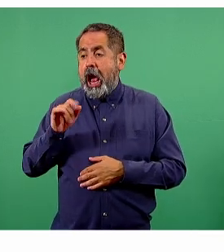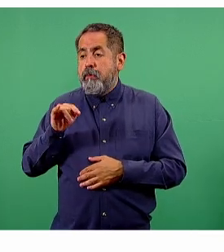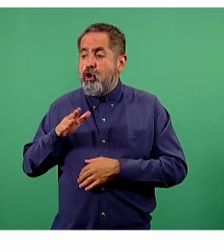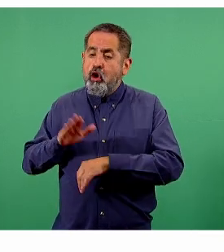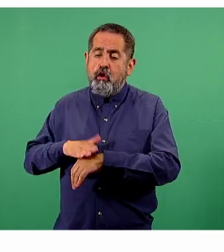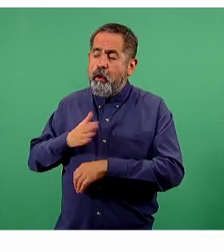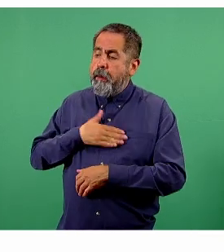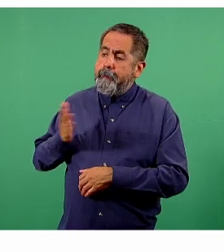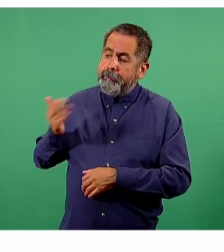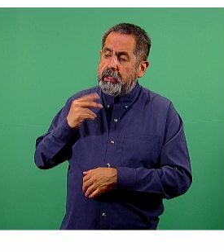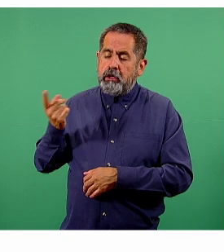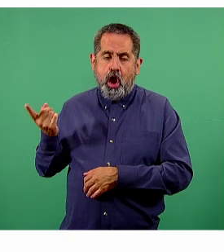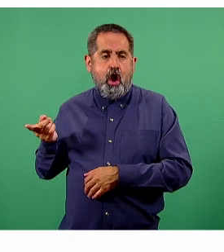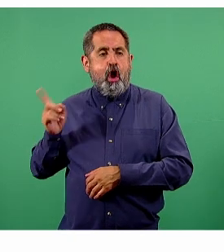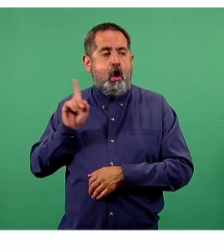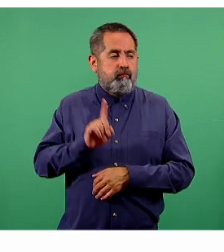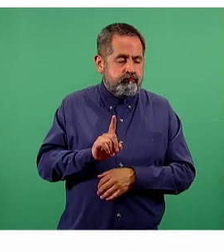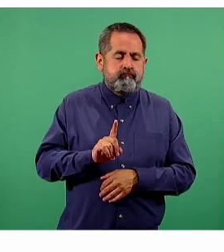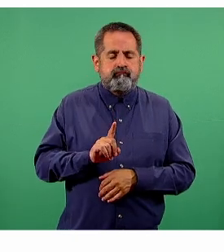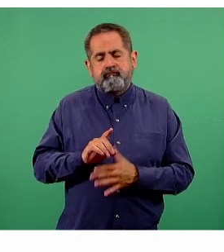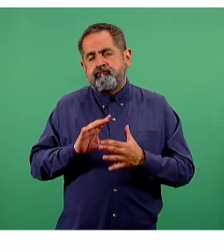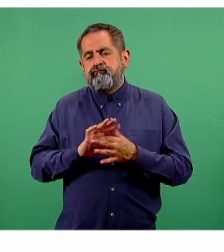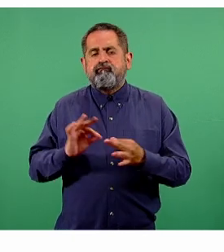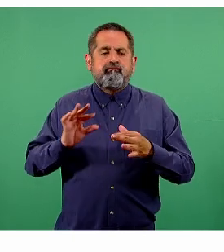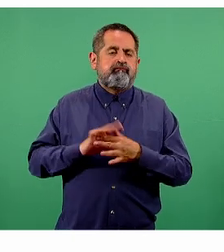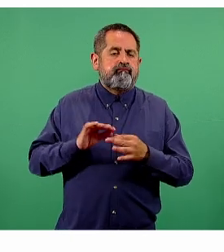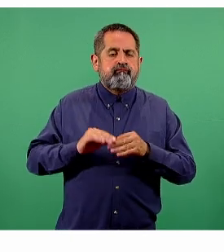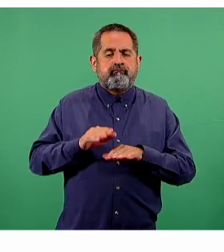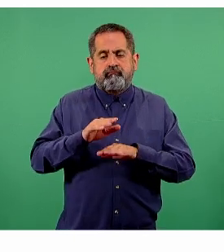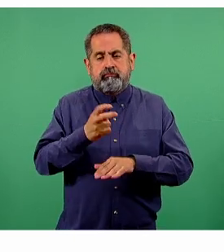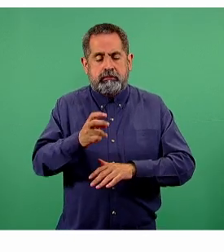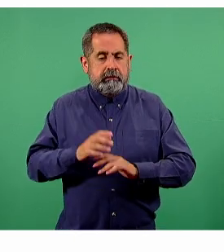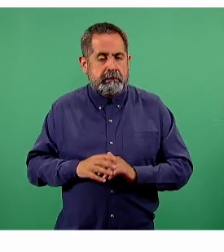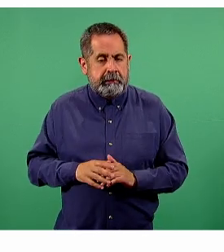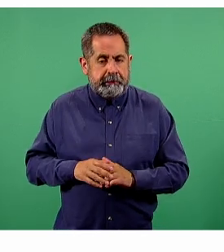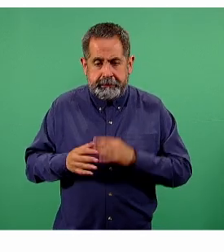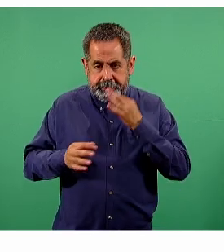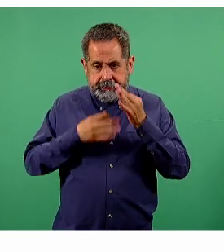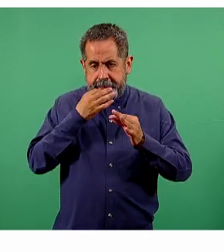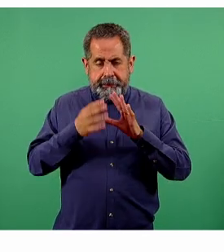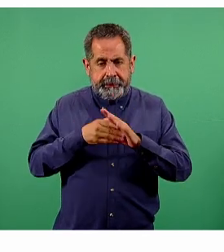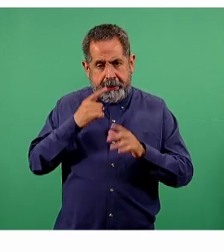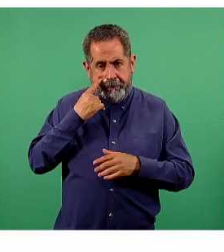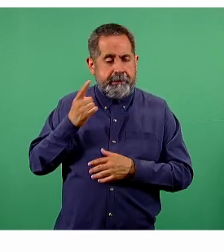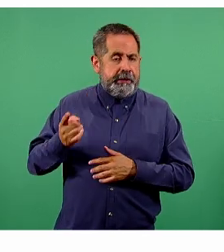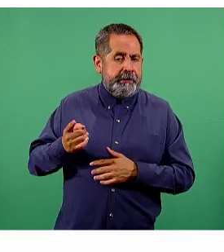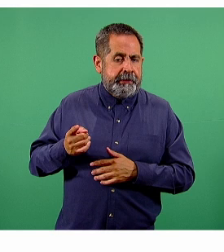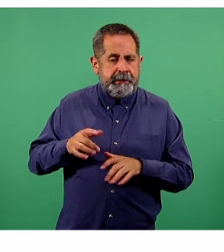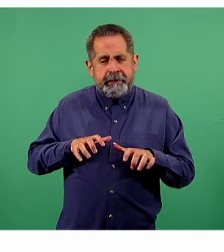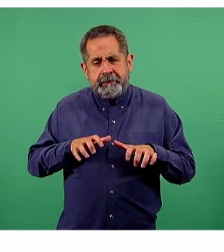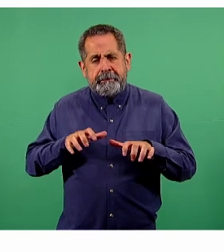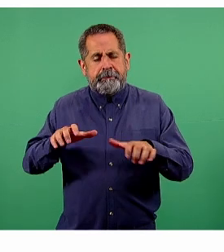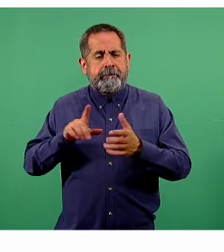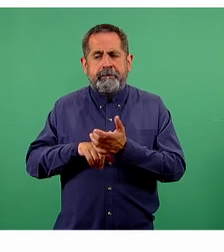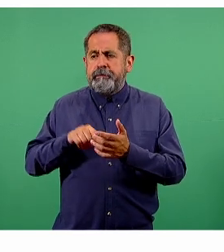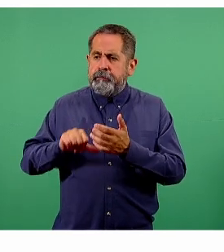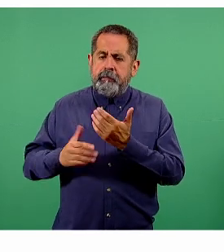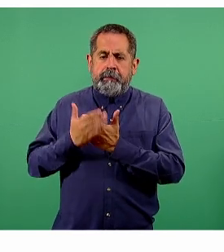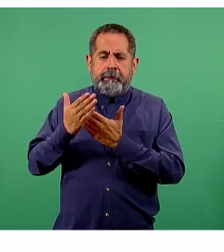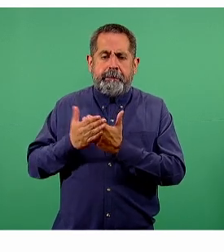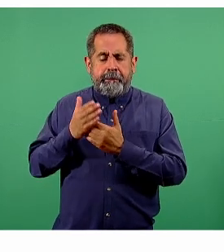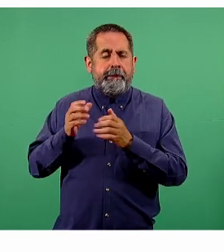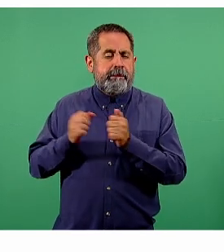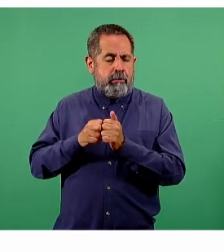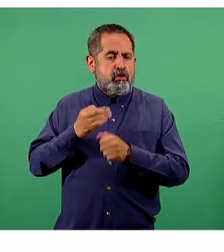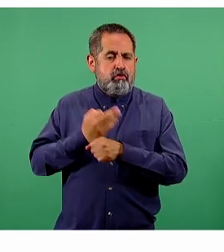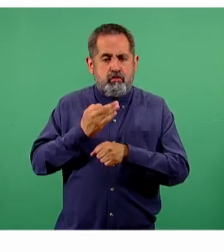convocó para hacer algunas aclaraciones sobre esto. Entonces son los datos que ya vieron parte de la población esta mañana, son los del corte